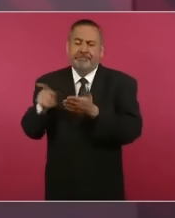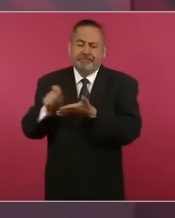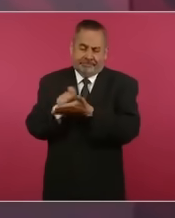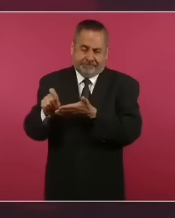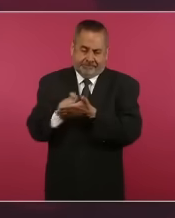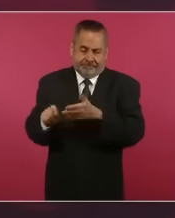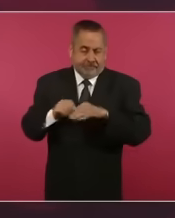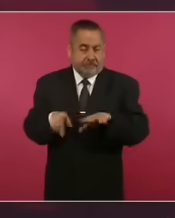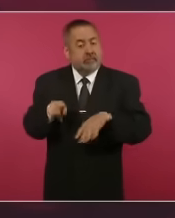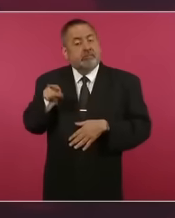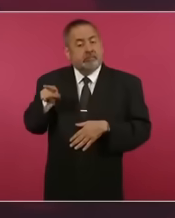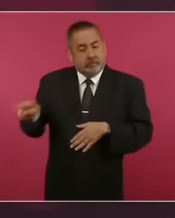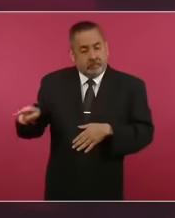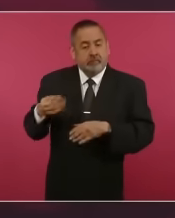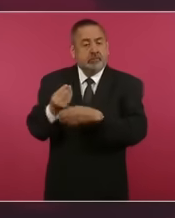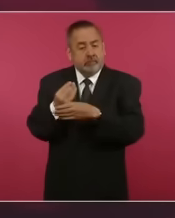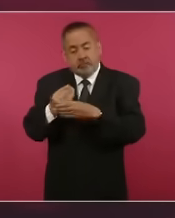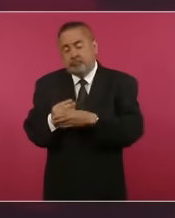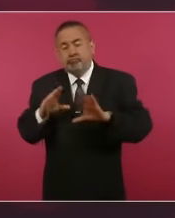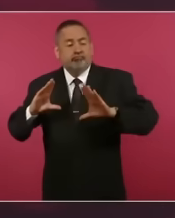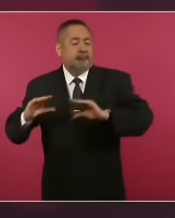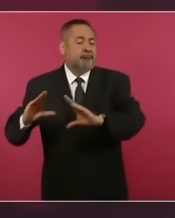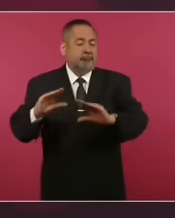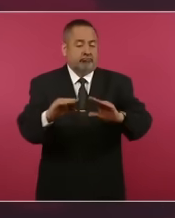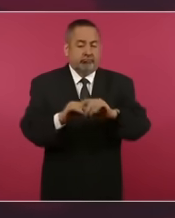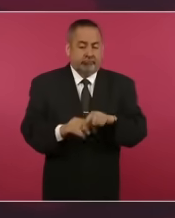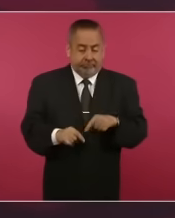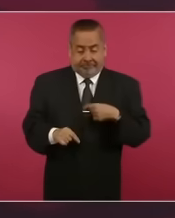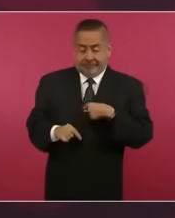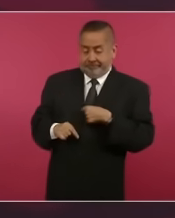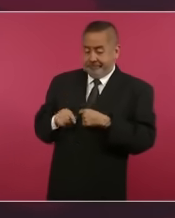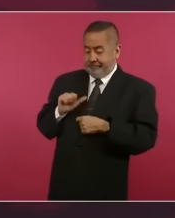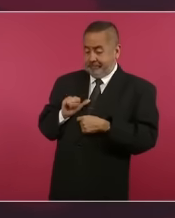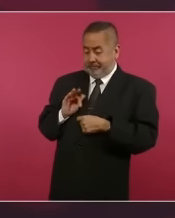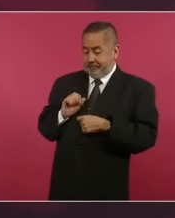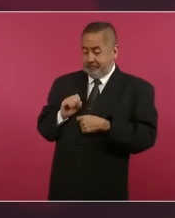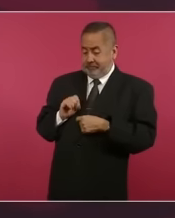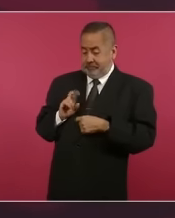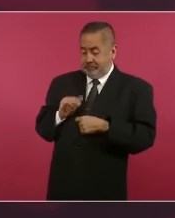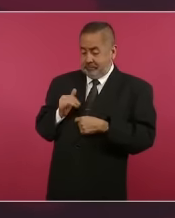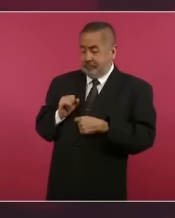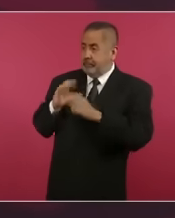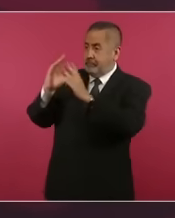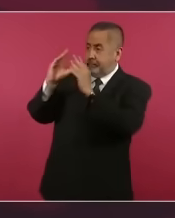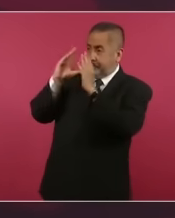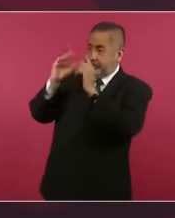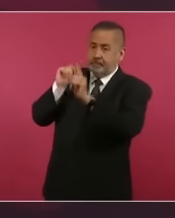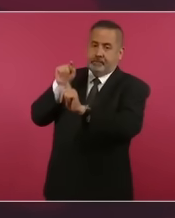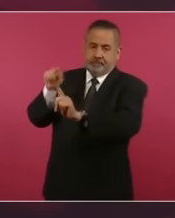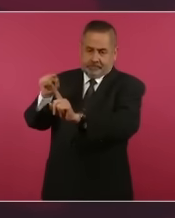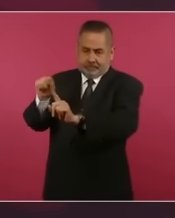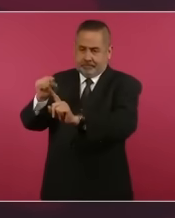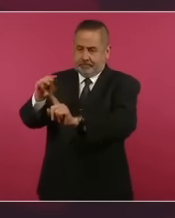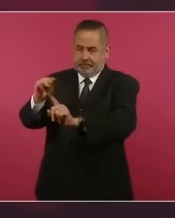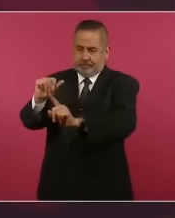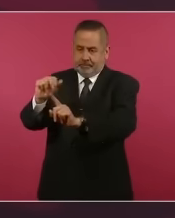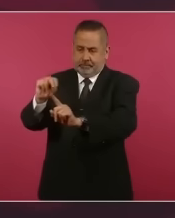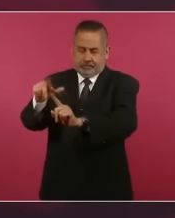y daba clases y le fue alumno de él, Alfonso Reyes. Dice que después